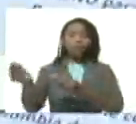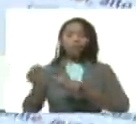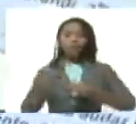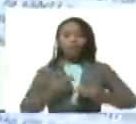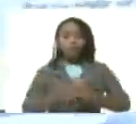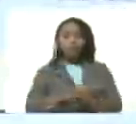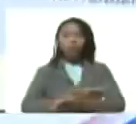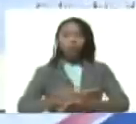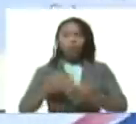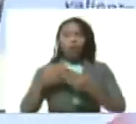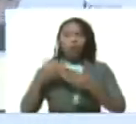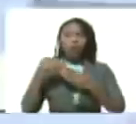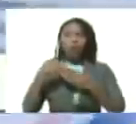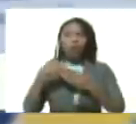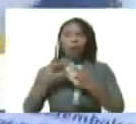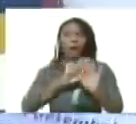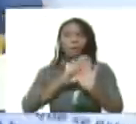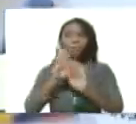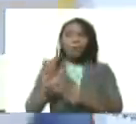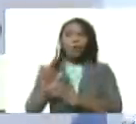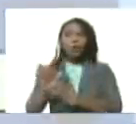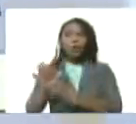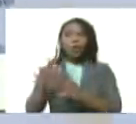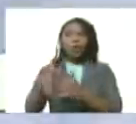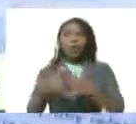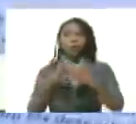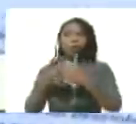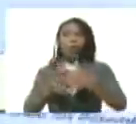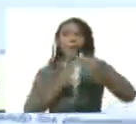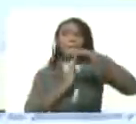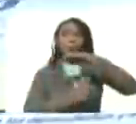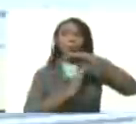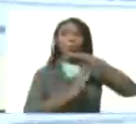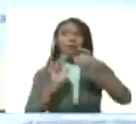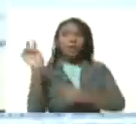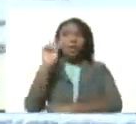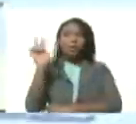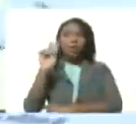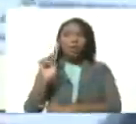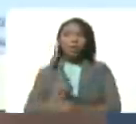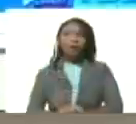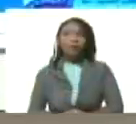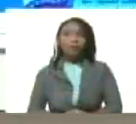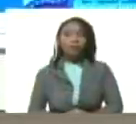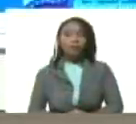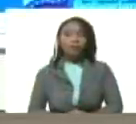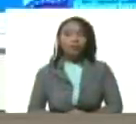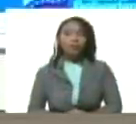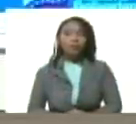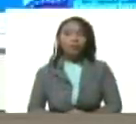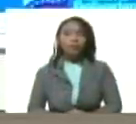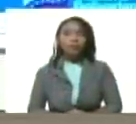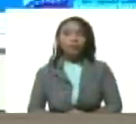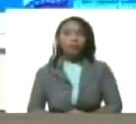millones de dólares que apoya Estados Unidos a la migración venezolana.